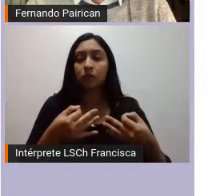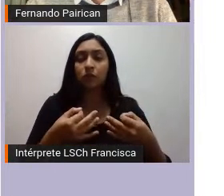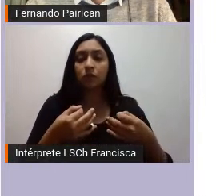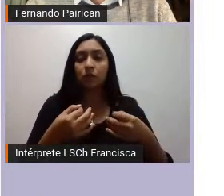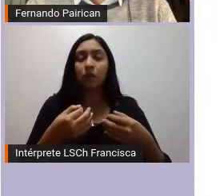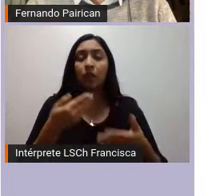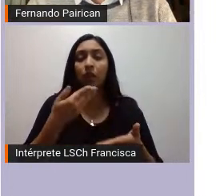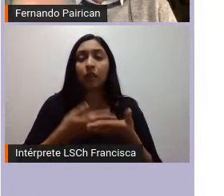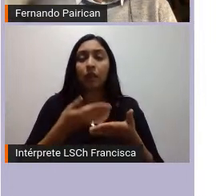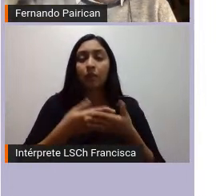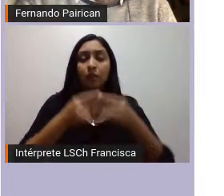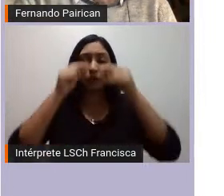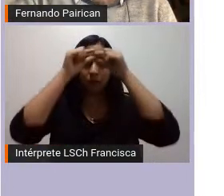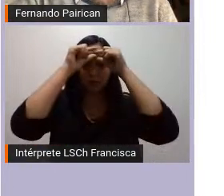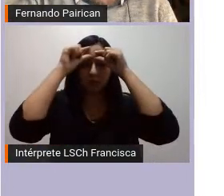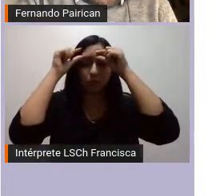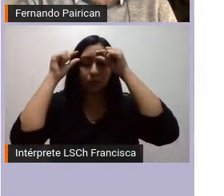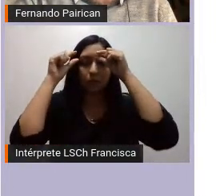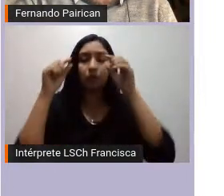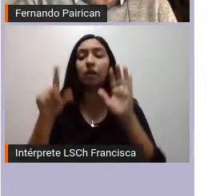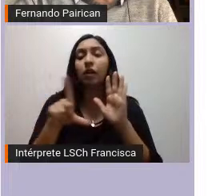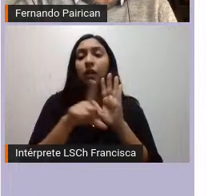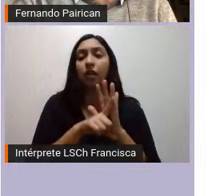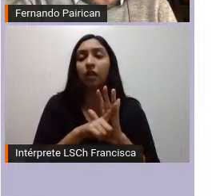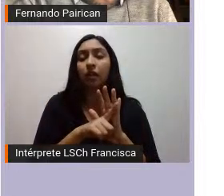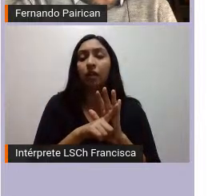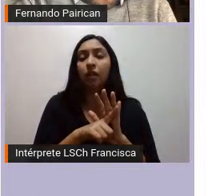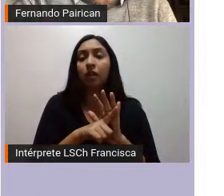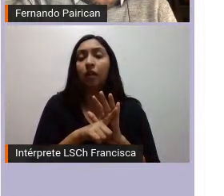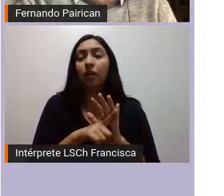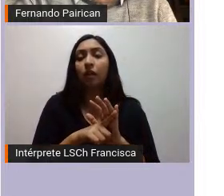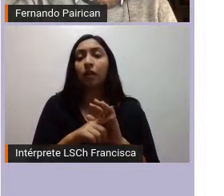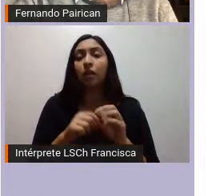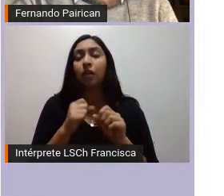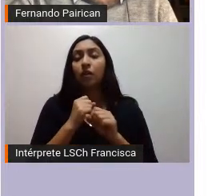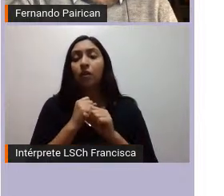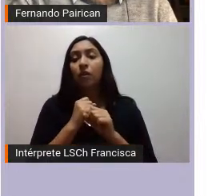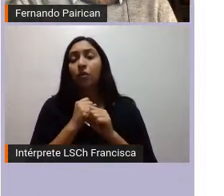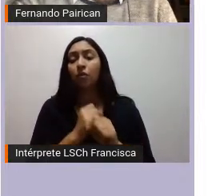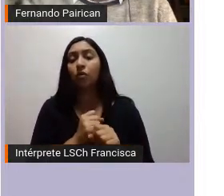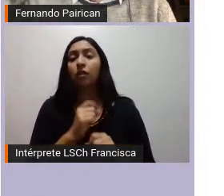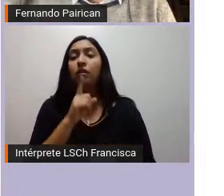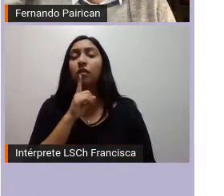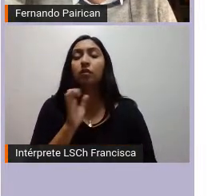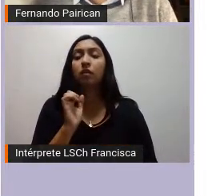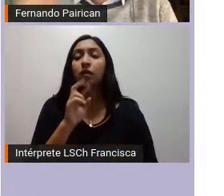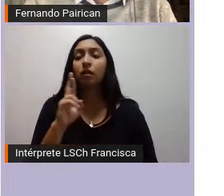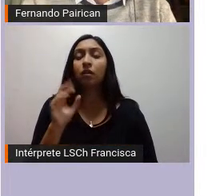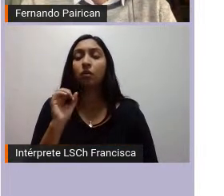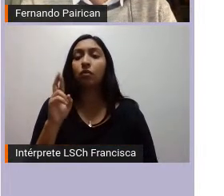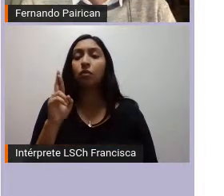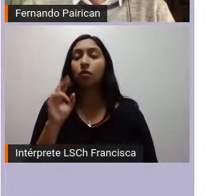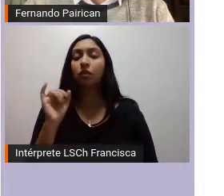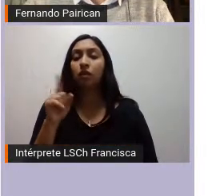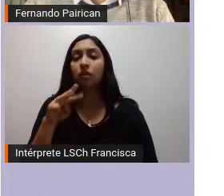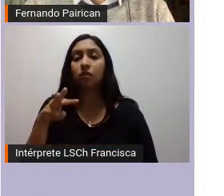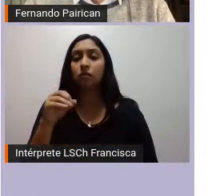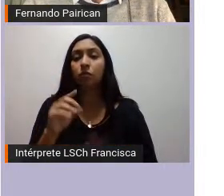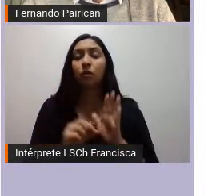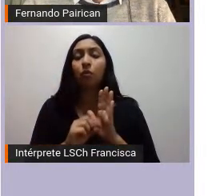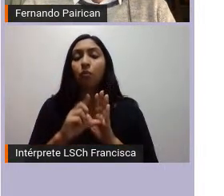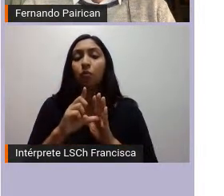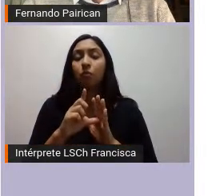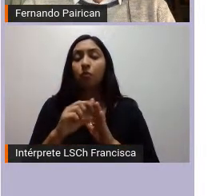leyes de excepción como la ley por conductas terroristas que se aplica entre el 2002 hasta el 2018 el incremento de la fuerza pública en el territorio